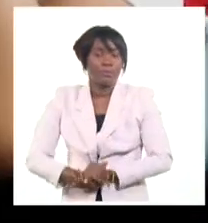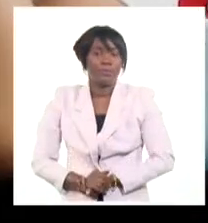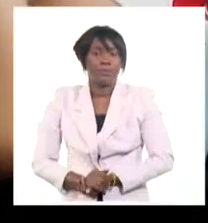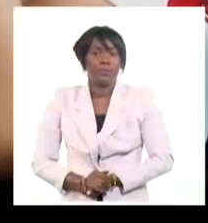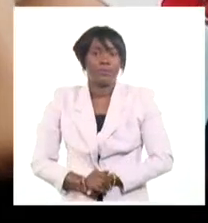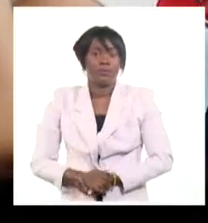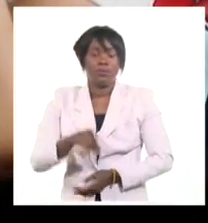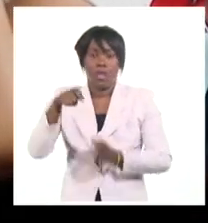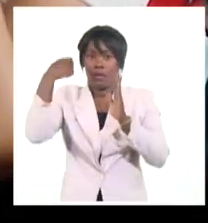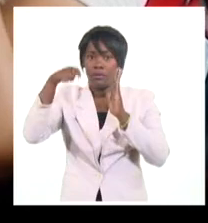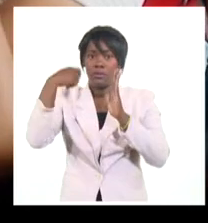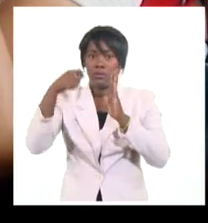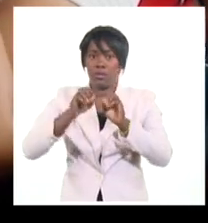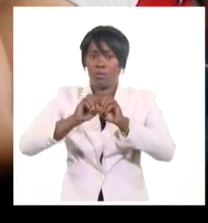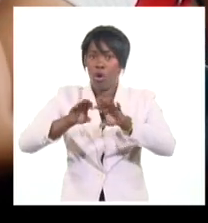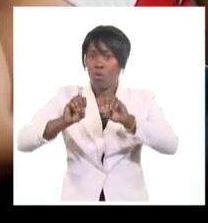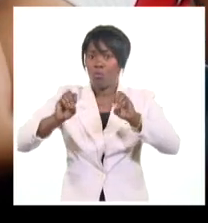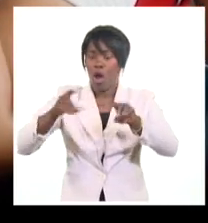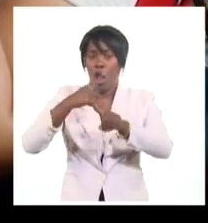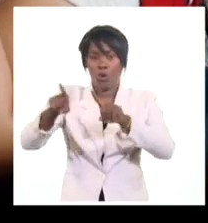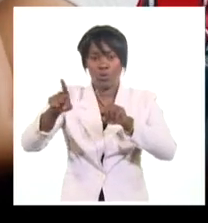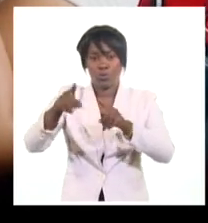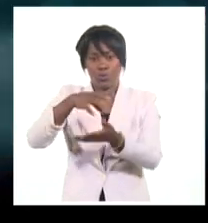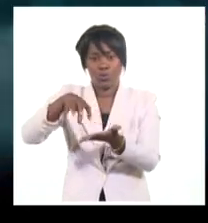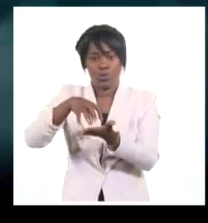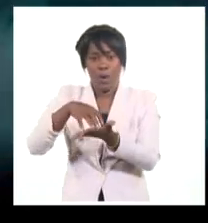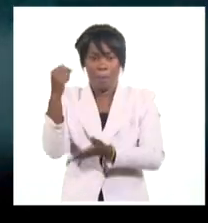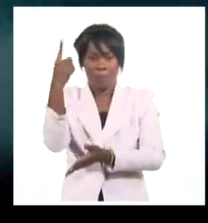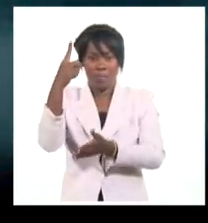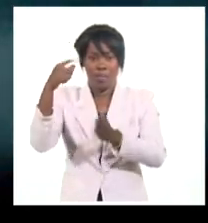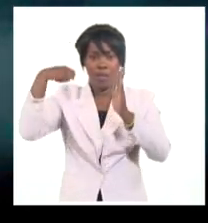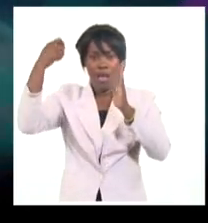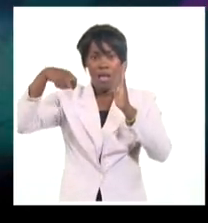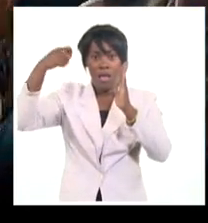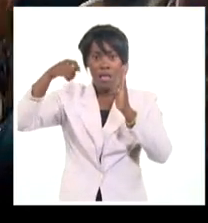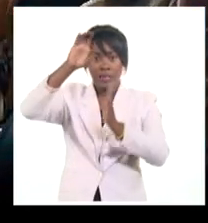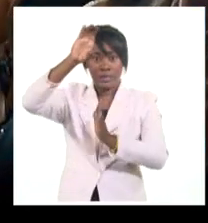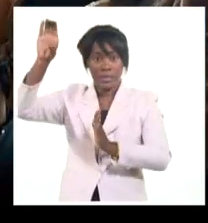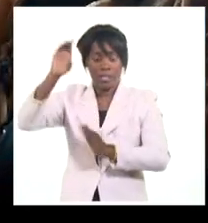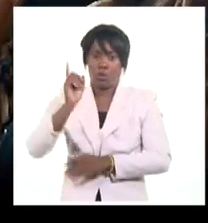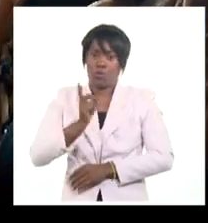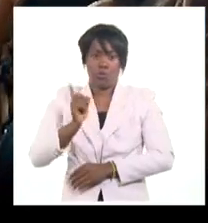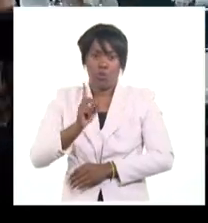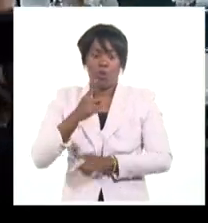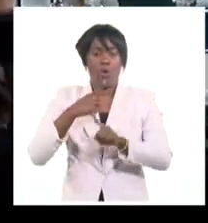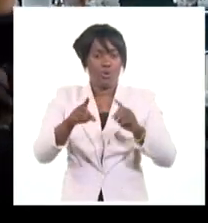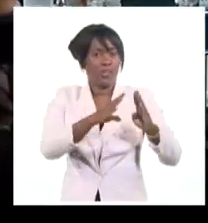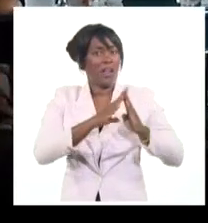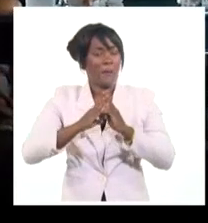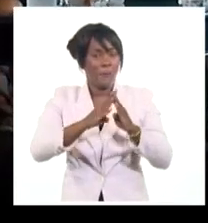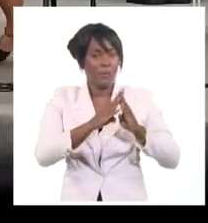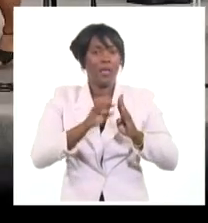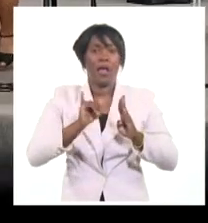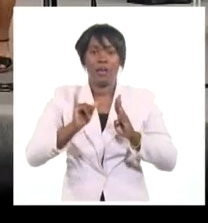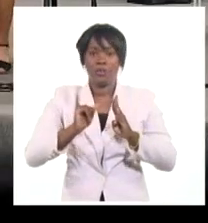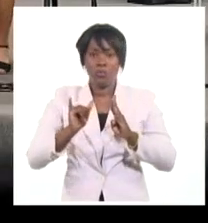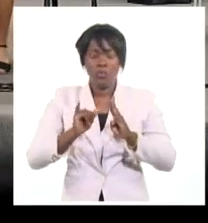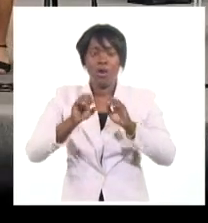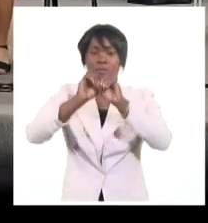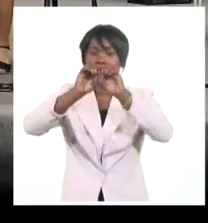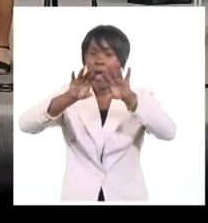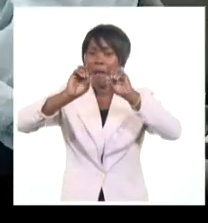de la sala si llegó a espacios comunitarios escudriñó las interioridades del sector industria y se acercó a instituciones